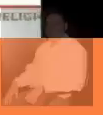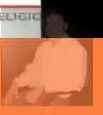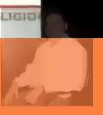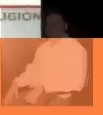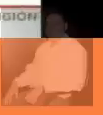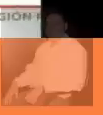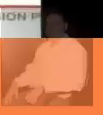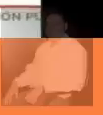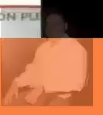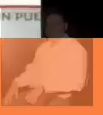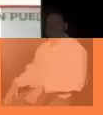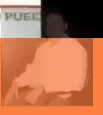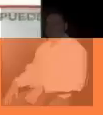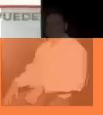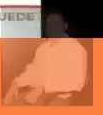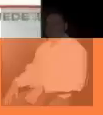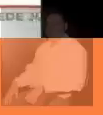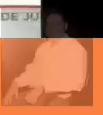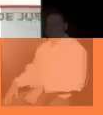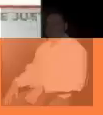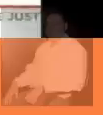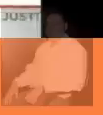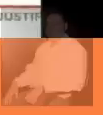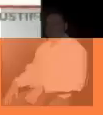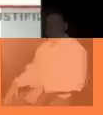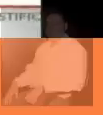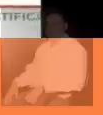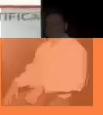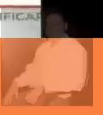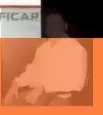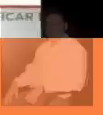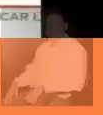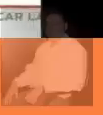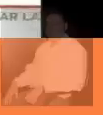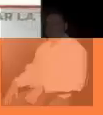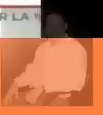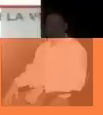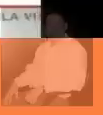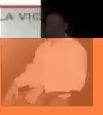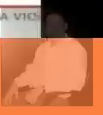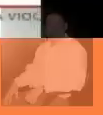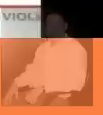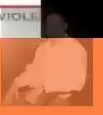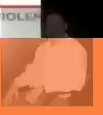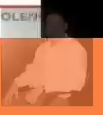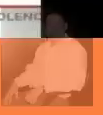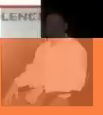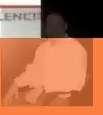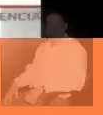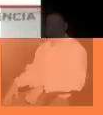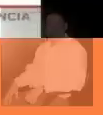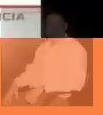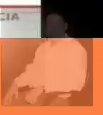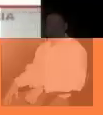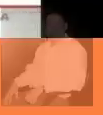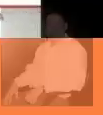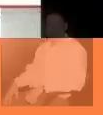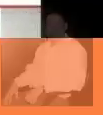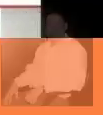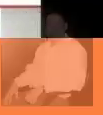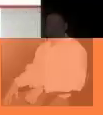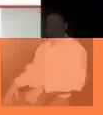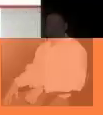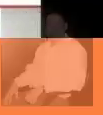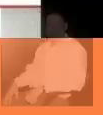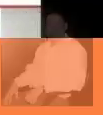consulta al Poder Popular a todos los niveles, para traerlo hasta ante esta Asamblea Nacional Constituyente para la toma